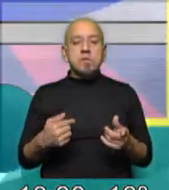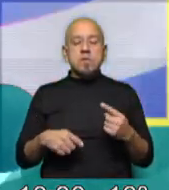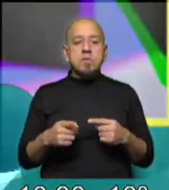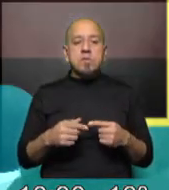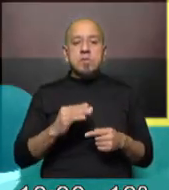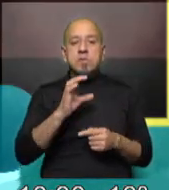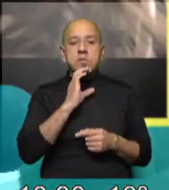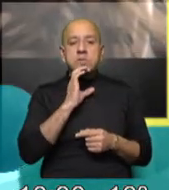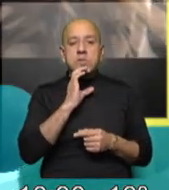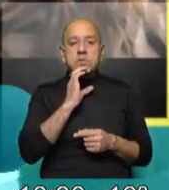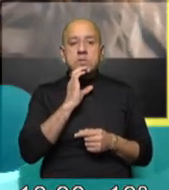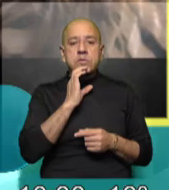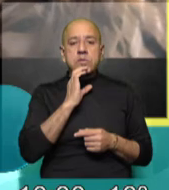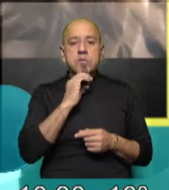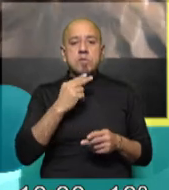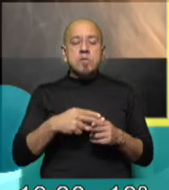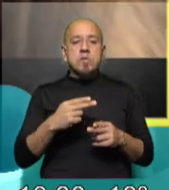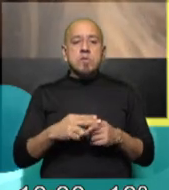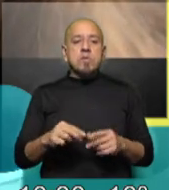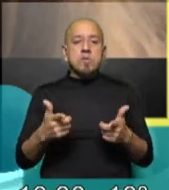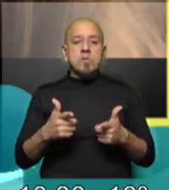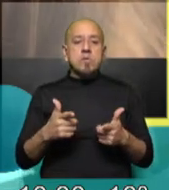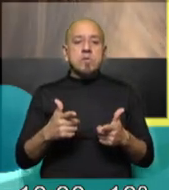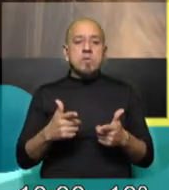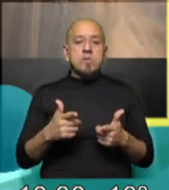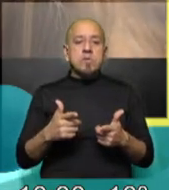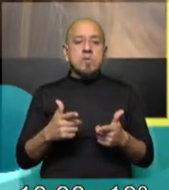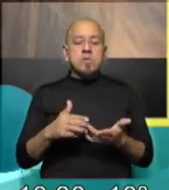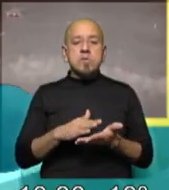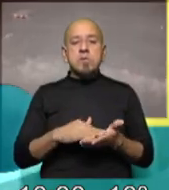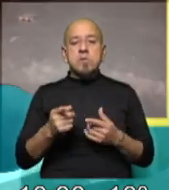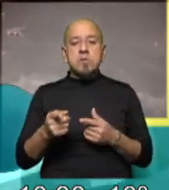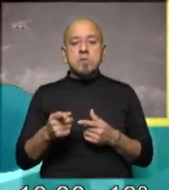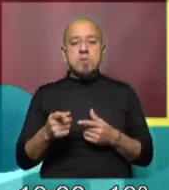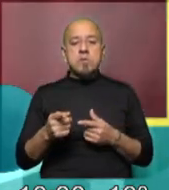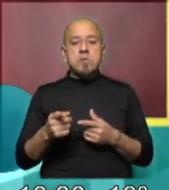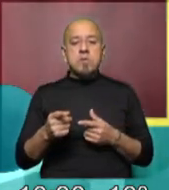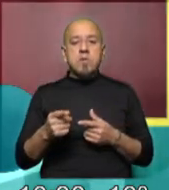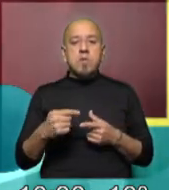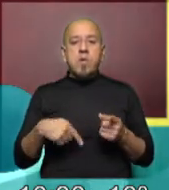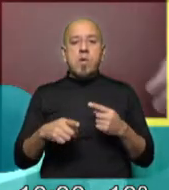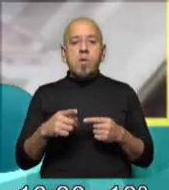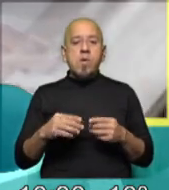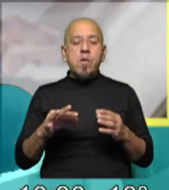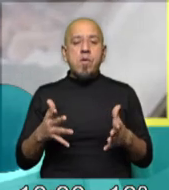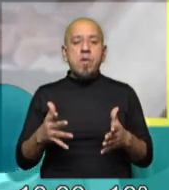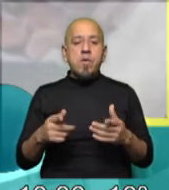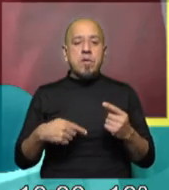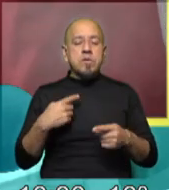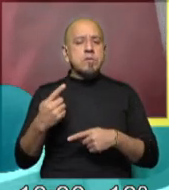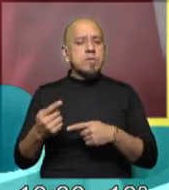comedia, se llama No hay nadie, la dirige Joaquín Bravo, la dirige y la escribió Joaquín Bravo. Son una serie